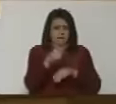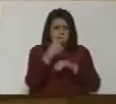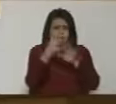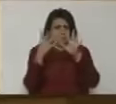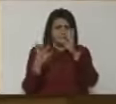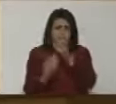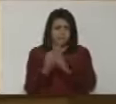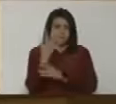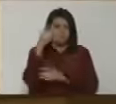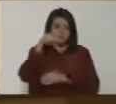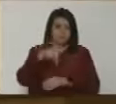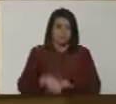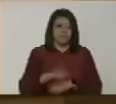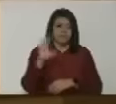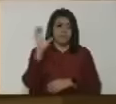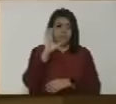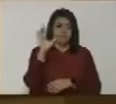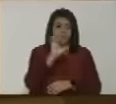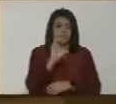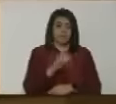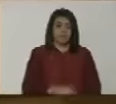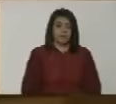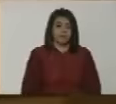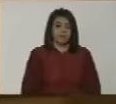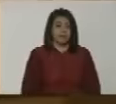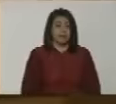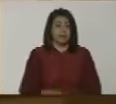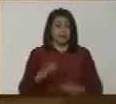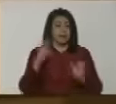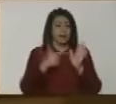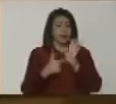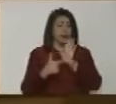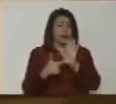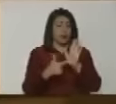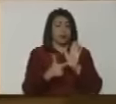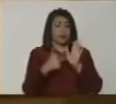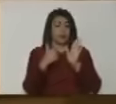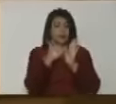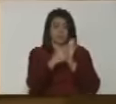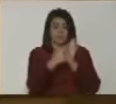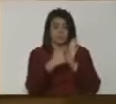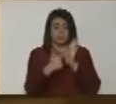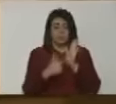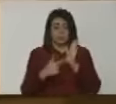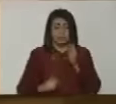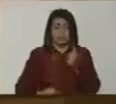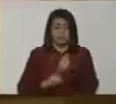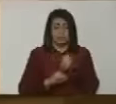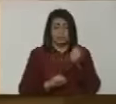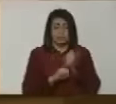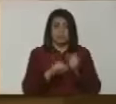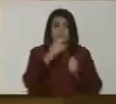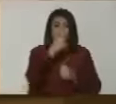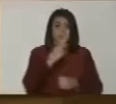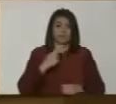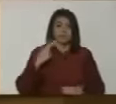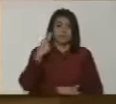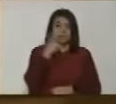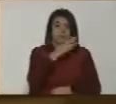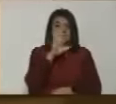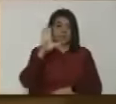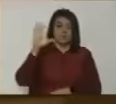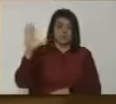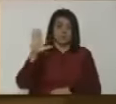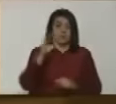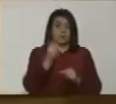29 de mayo en la ciudad de Caracas para plasmar los aportes y compromisos de